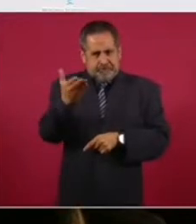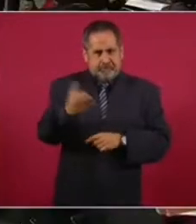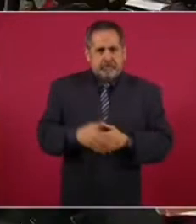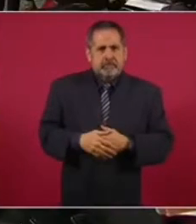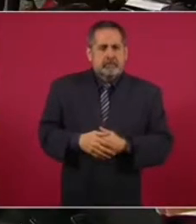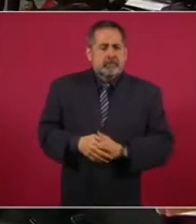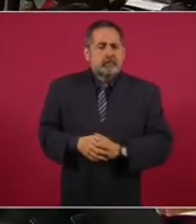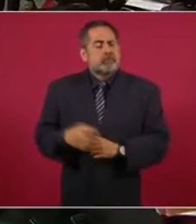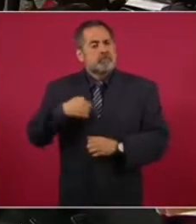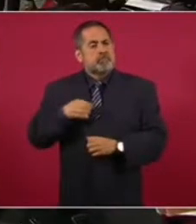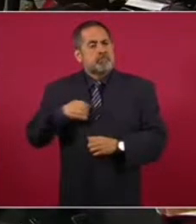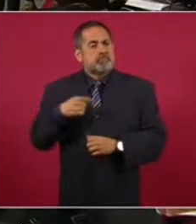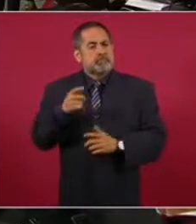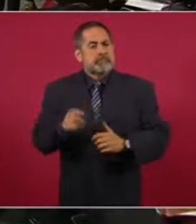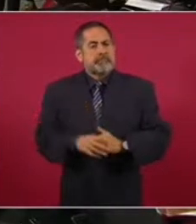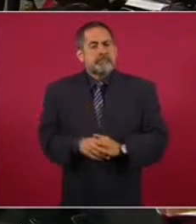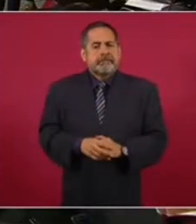yo tenía